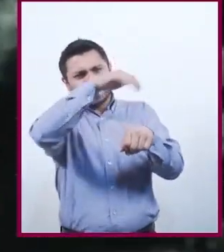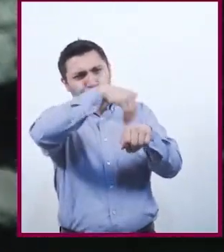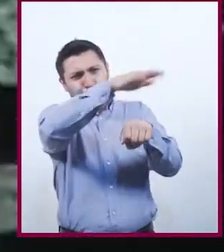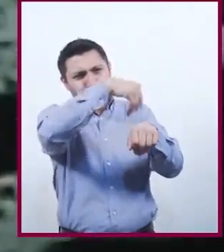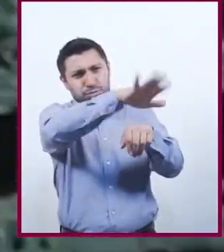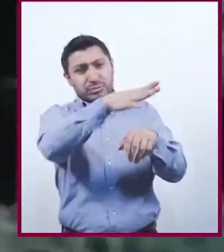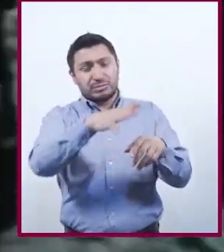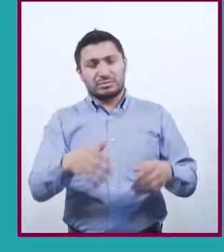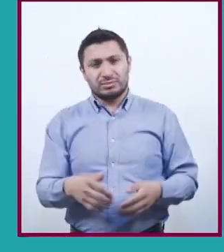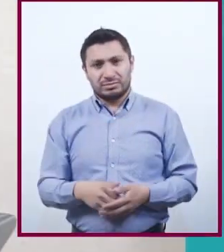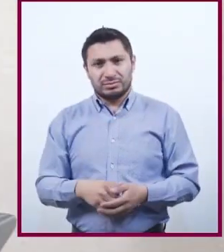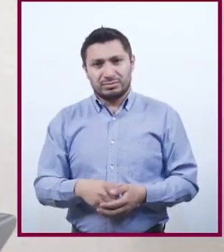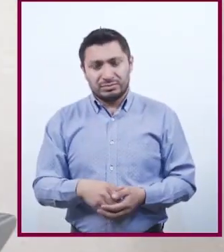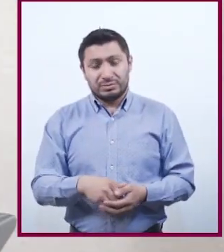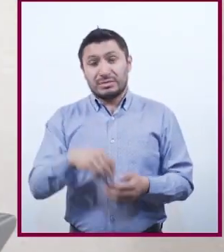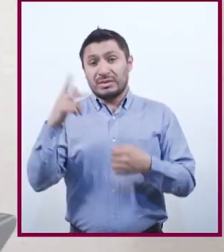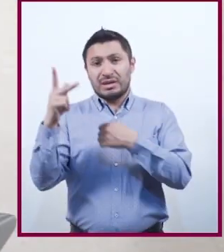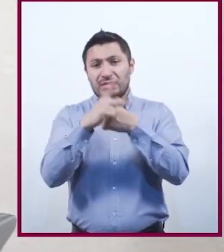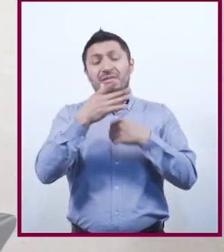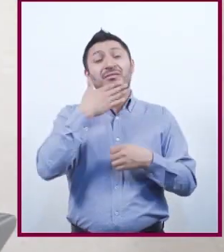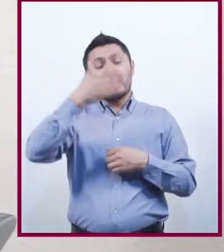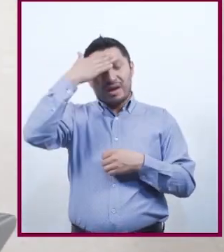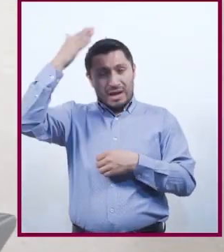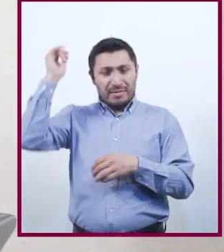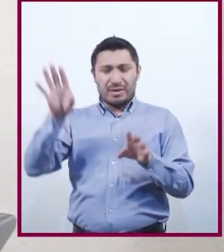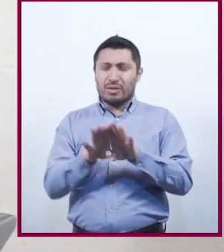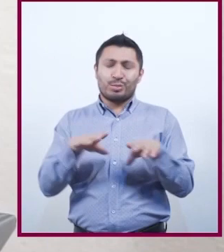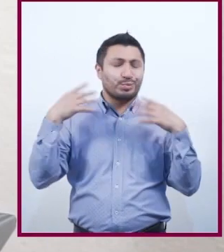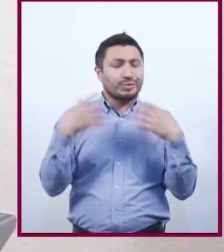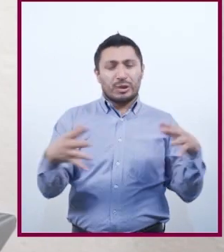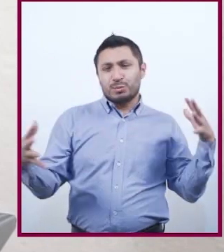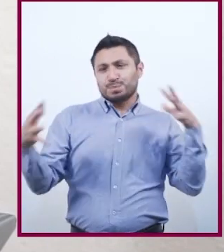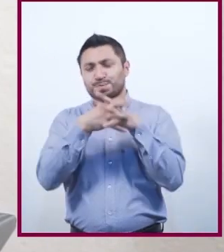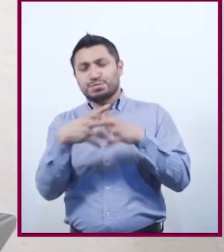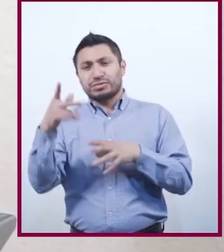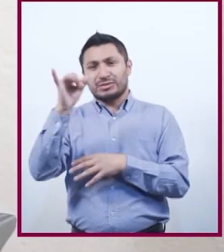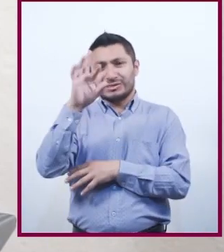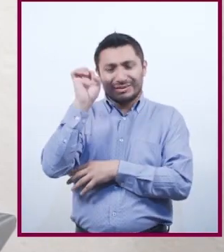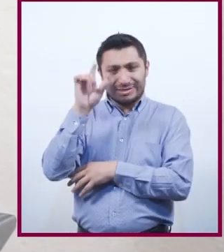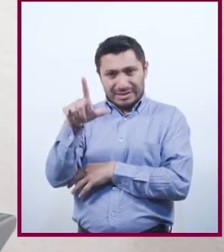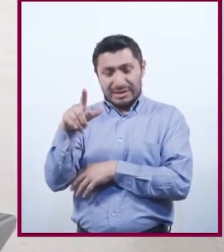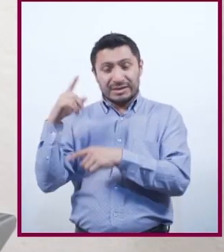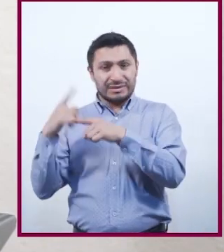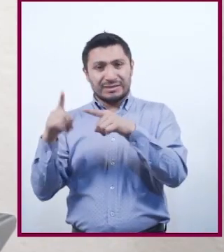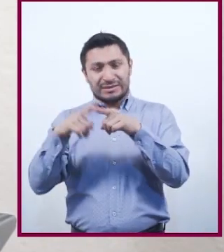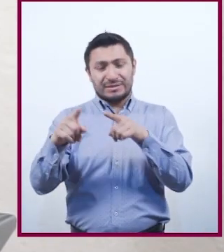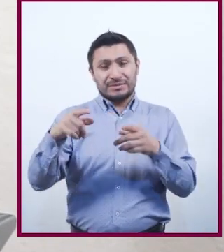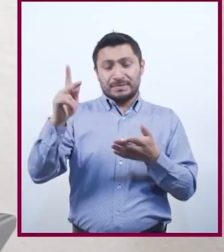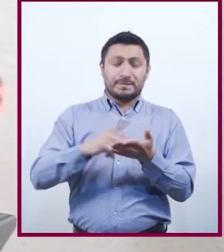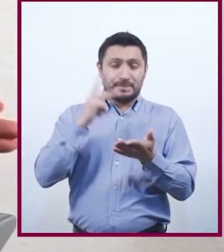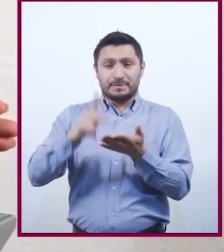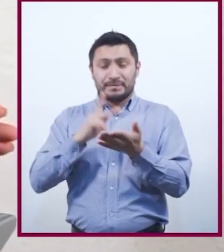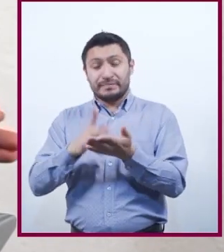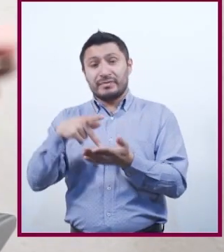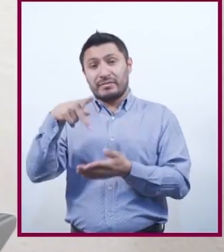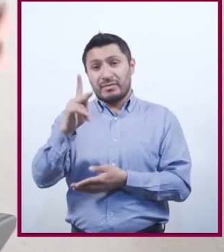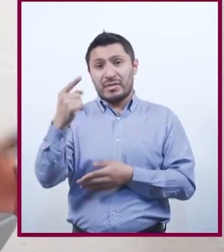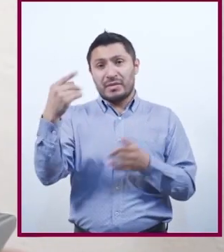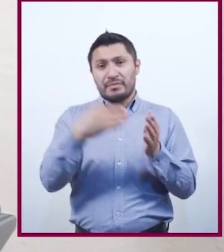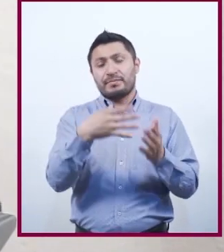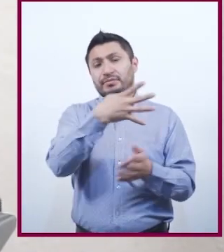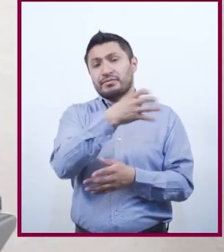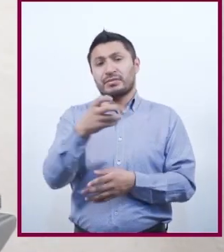hogares. Los países árabes se enfrentaron directamente con Israel en varias ocasiones. Sin embargo,